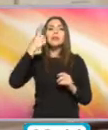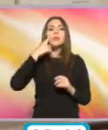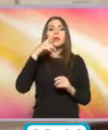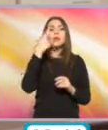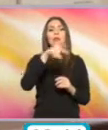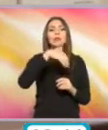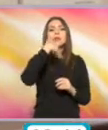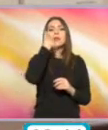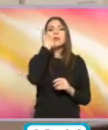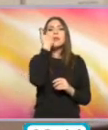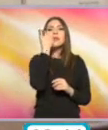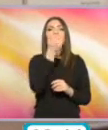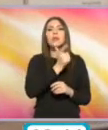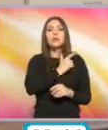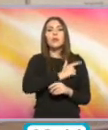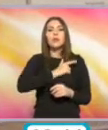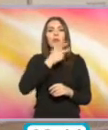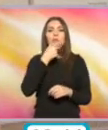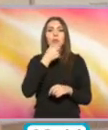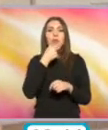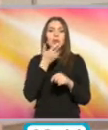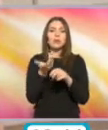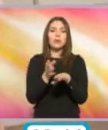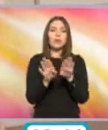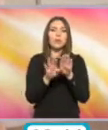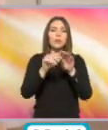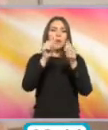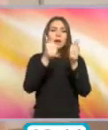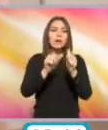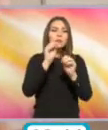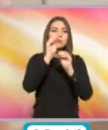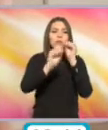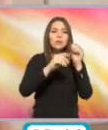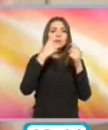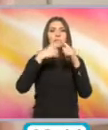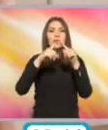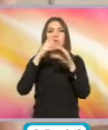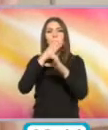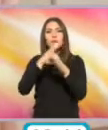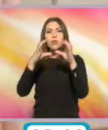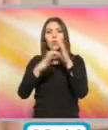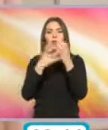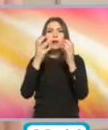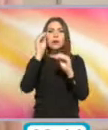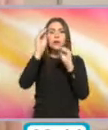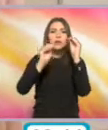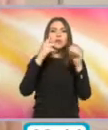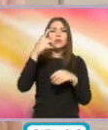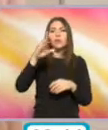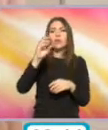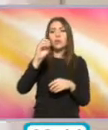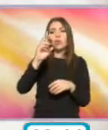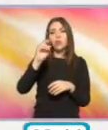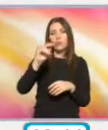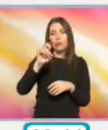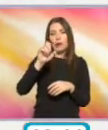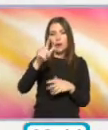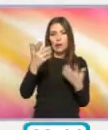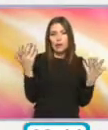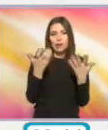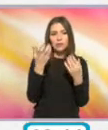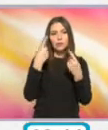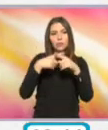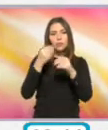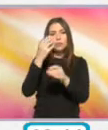arte abstracto, porque él es un gran artista de, ahora sí, Qué bonito. abstracto, ¿no? Entonces tiene muchísimas piezas de Coronel y muchísimos